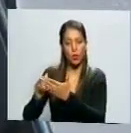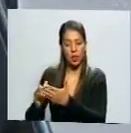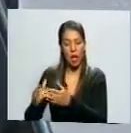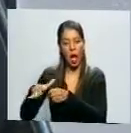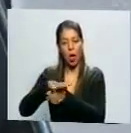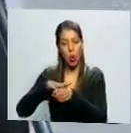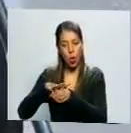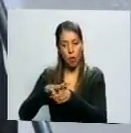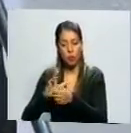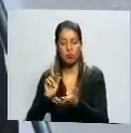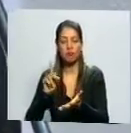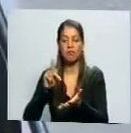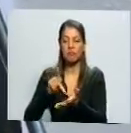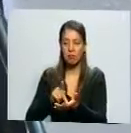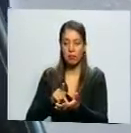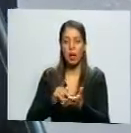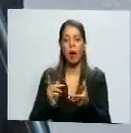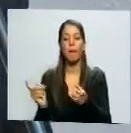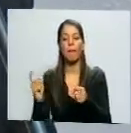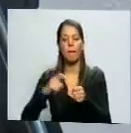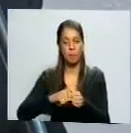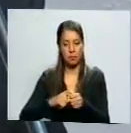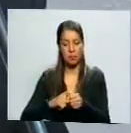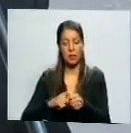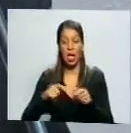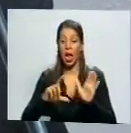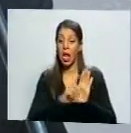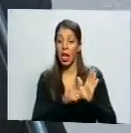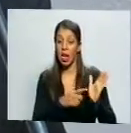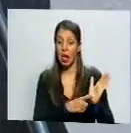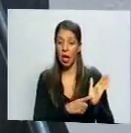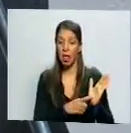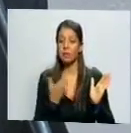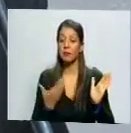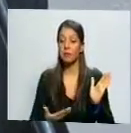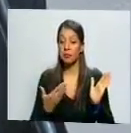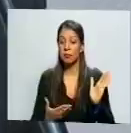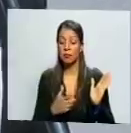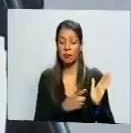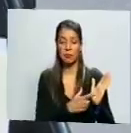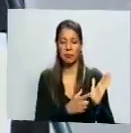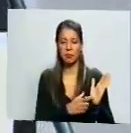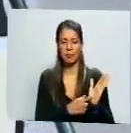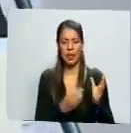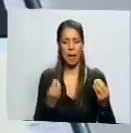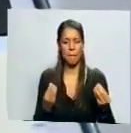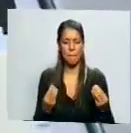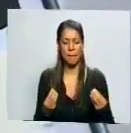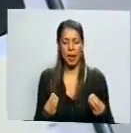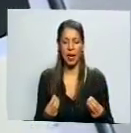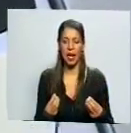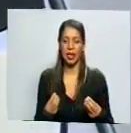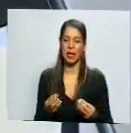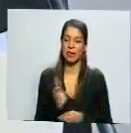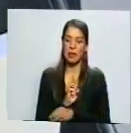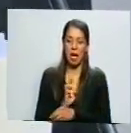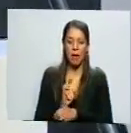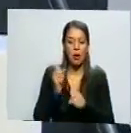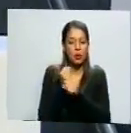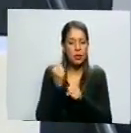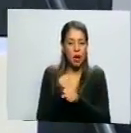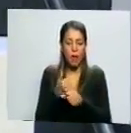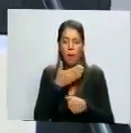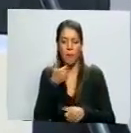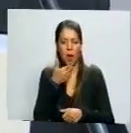comunas, como es el pueblo organizado. Esta ley que viene para ser más eficiente, más